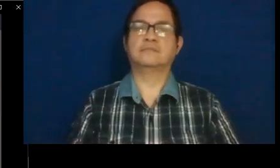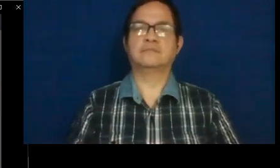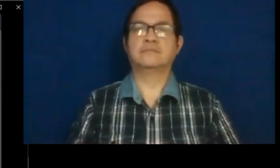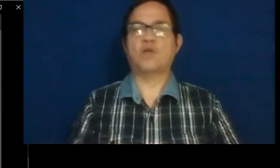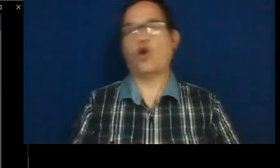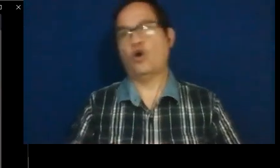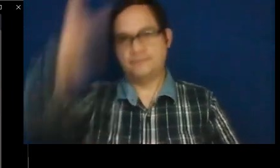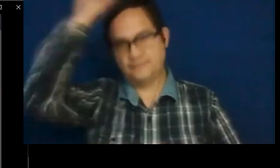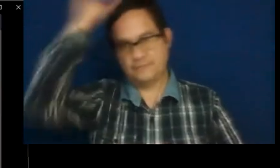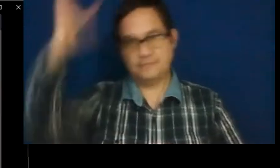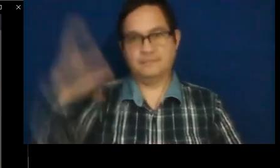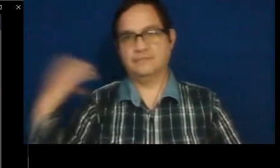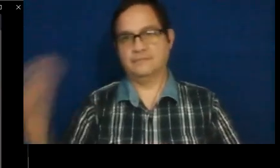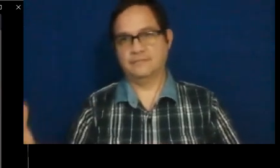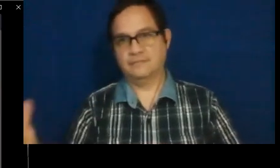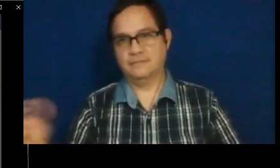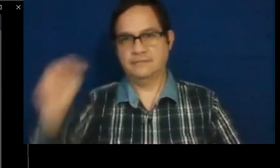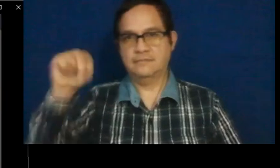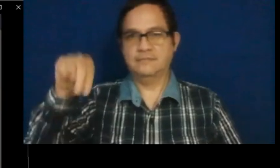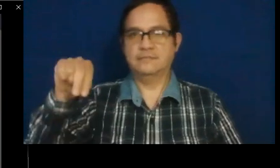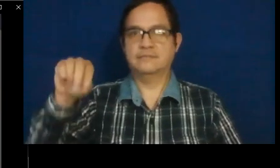Segunda ley de Newton.